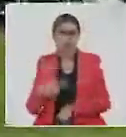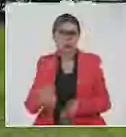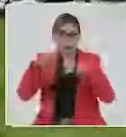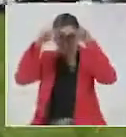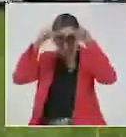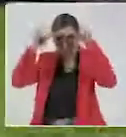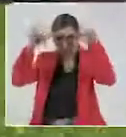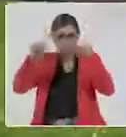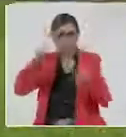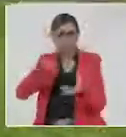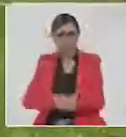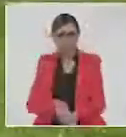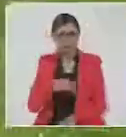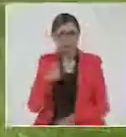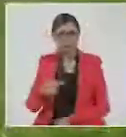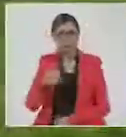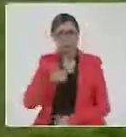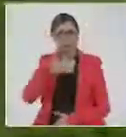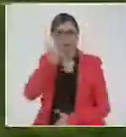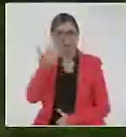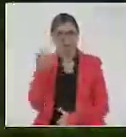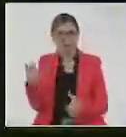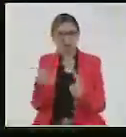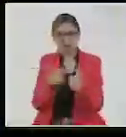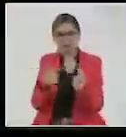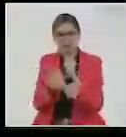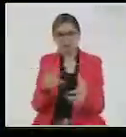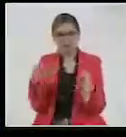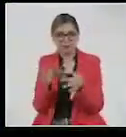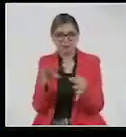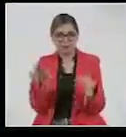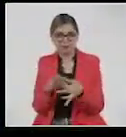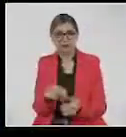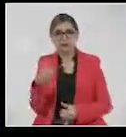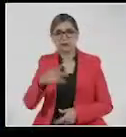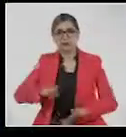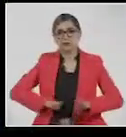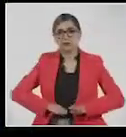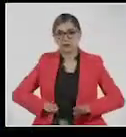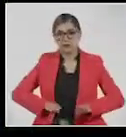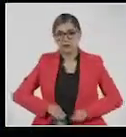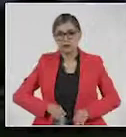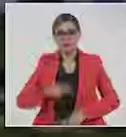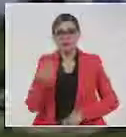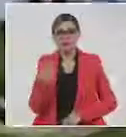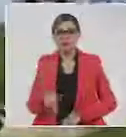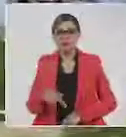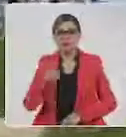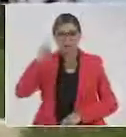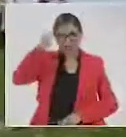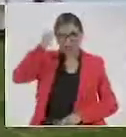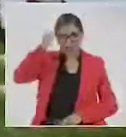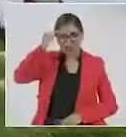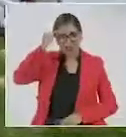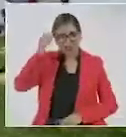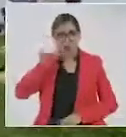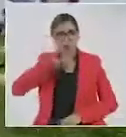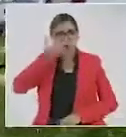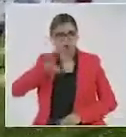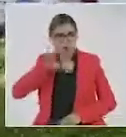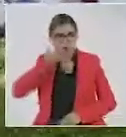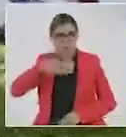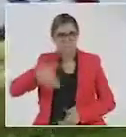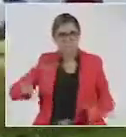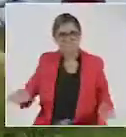Uno de los elementos centrales que me gustaría resaltar de la caracterización de los tatuajes de Don Rodolfo Pila es que ellos resaltan que